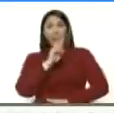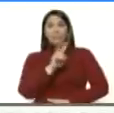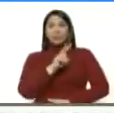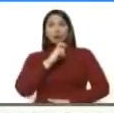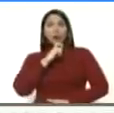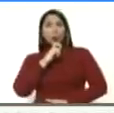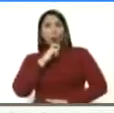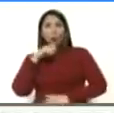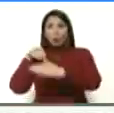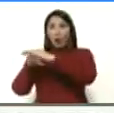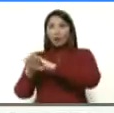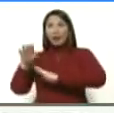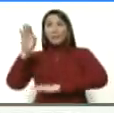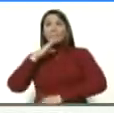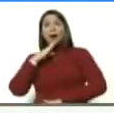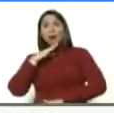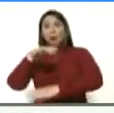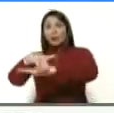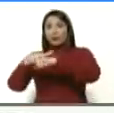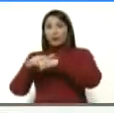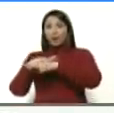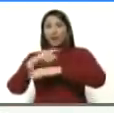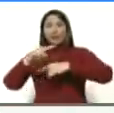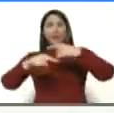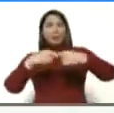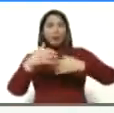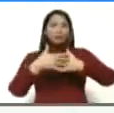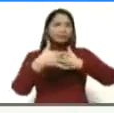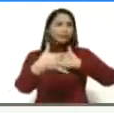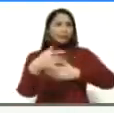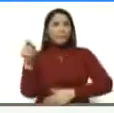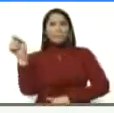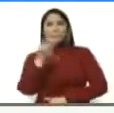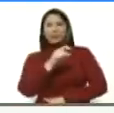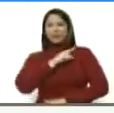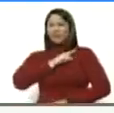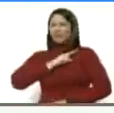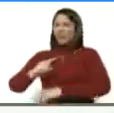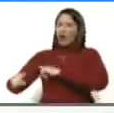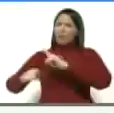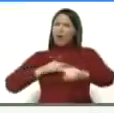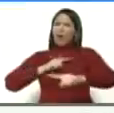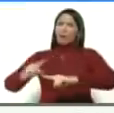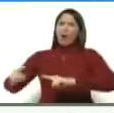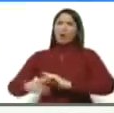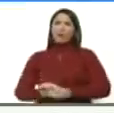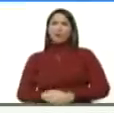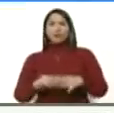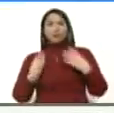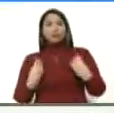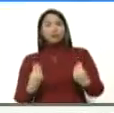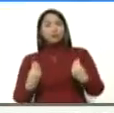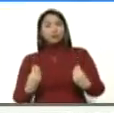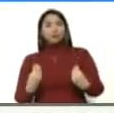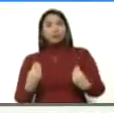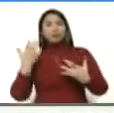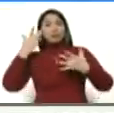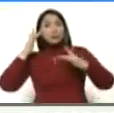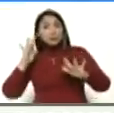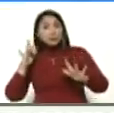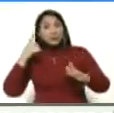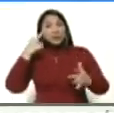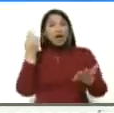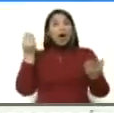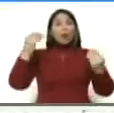después de varios meses ordenándole, como corresponde, según ese